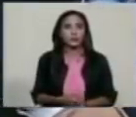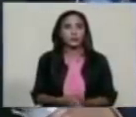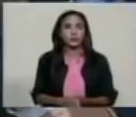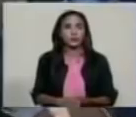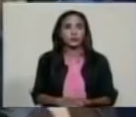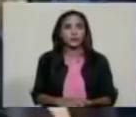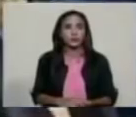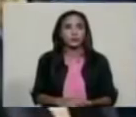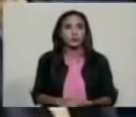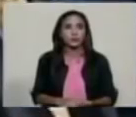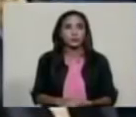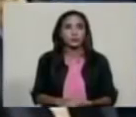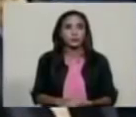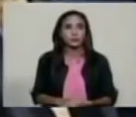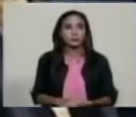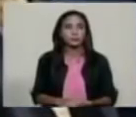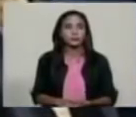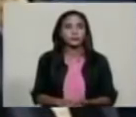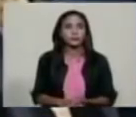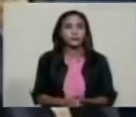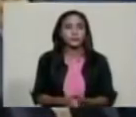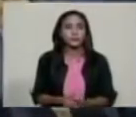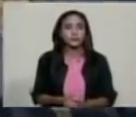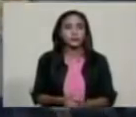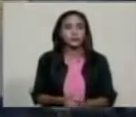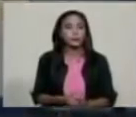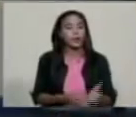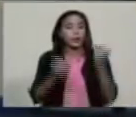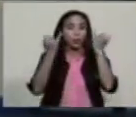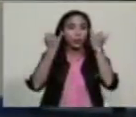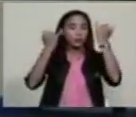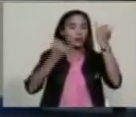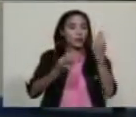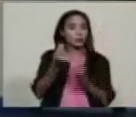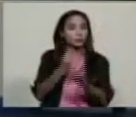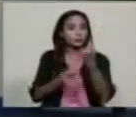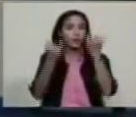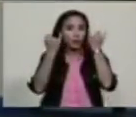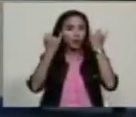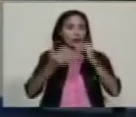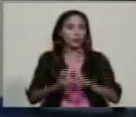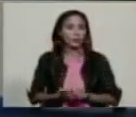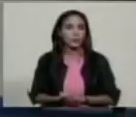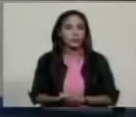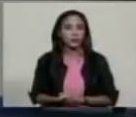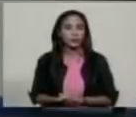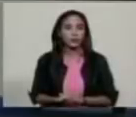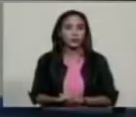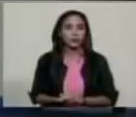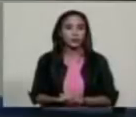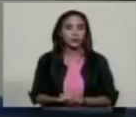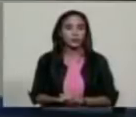Montaron bancos para lavar sus dineros y flotarlos.